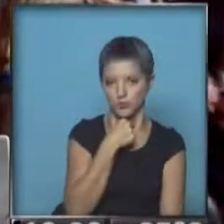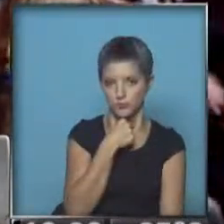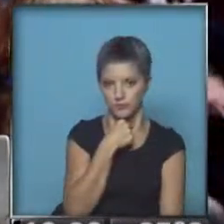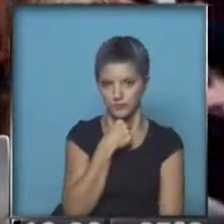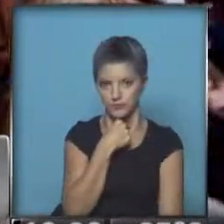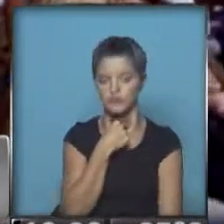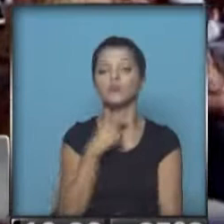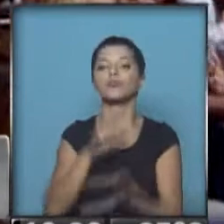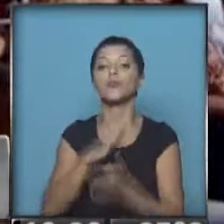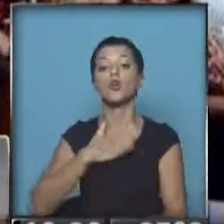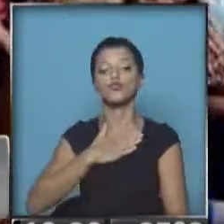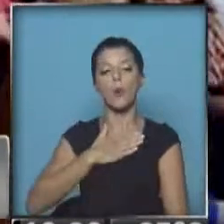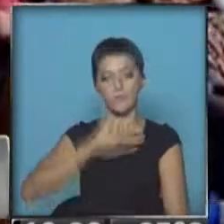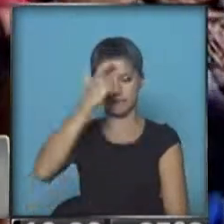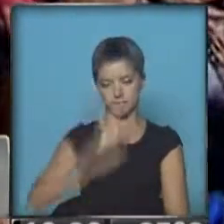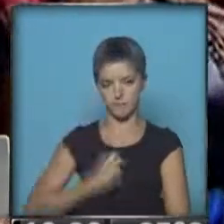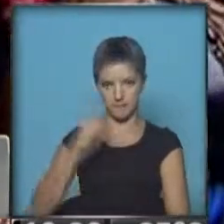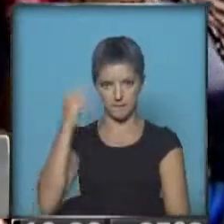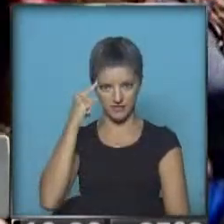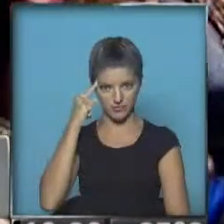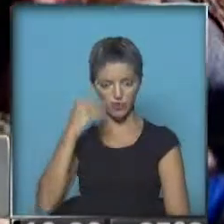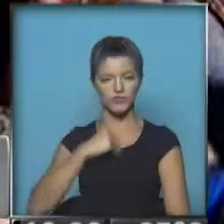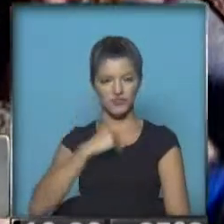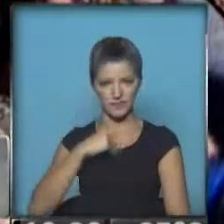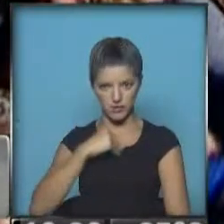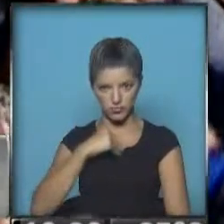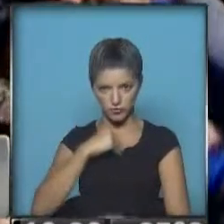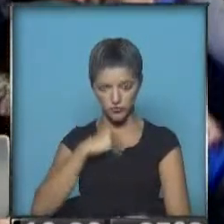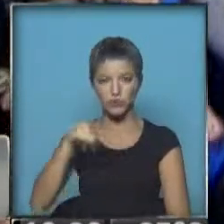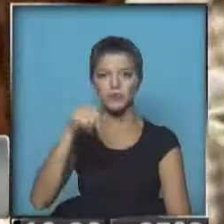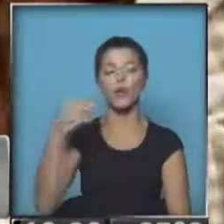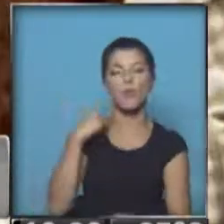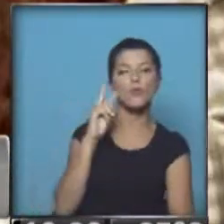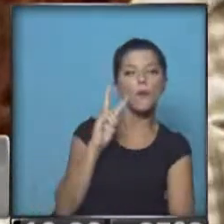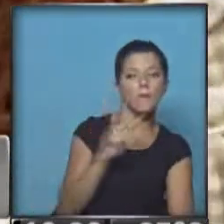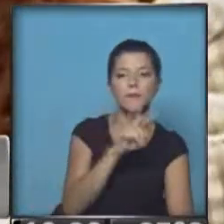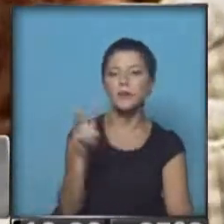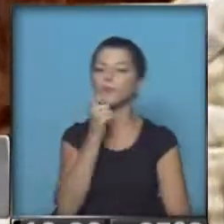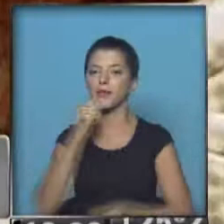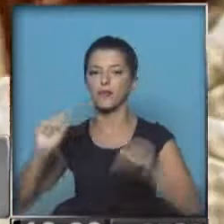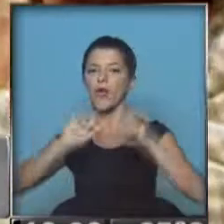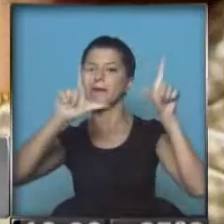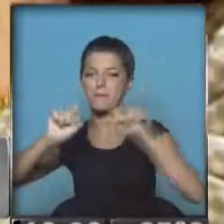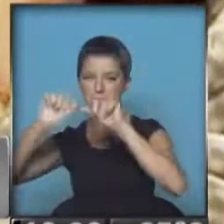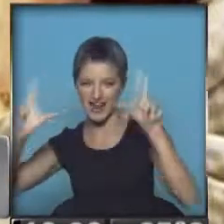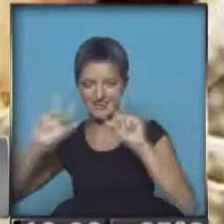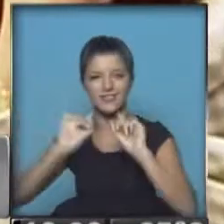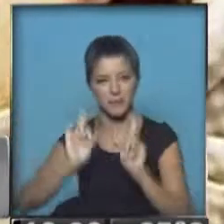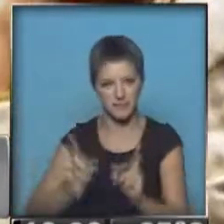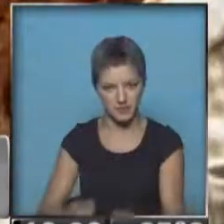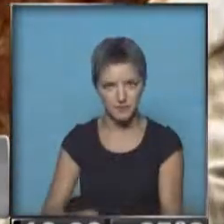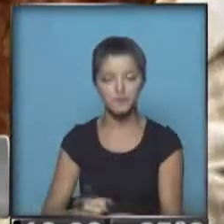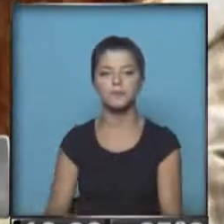las impresiones personales y los sentimientos y los recuerdos que todos ustedes me removieron, como las imágenes también. Yo le